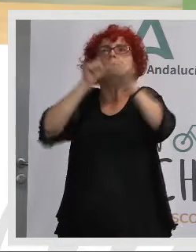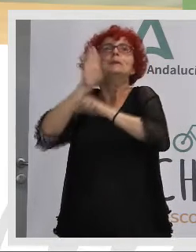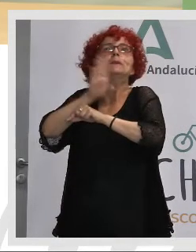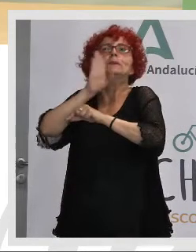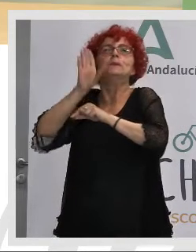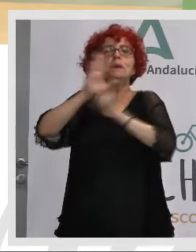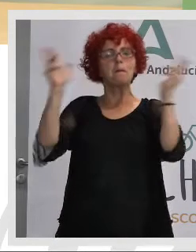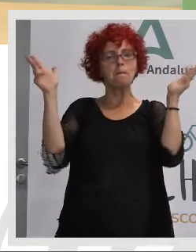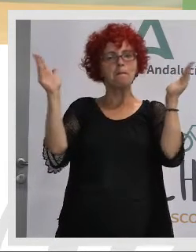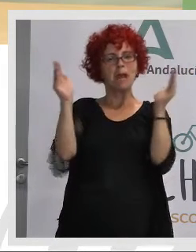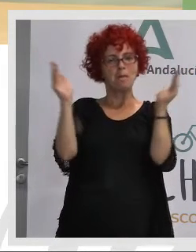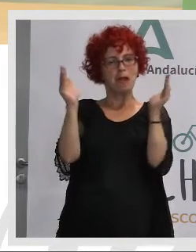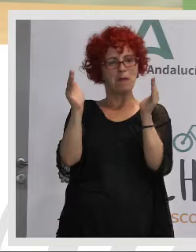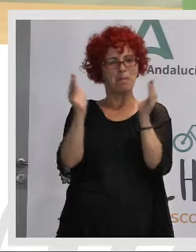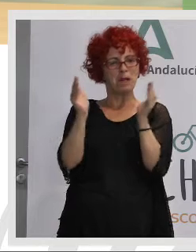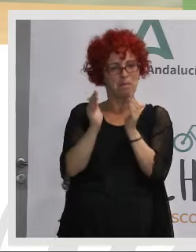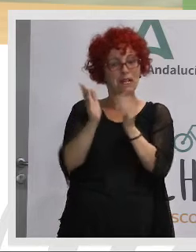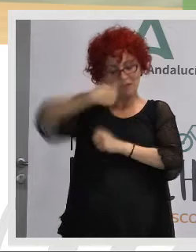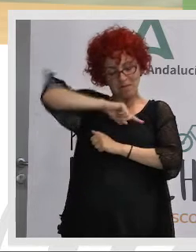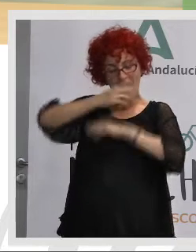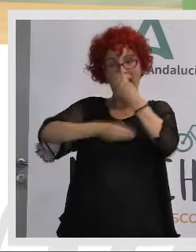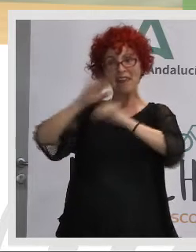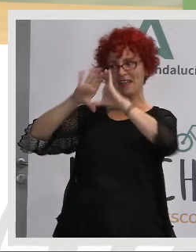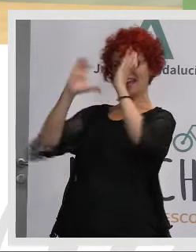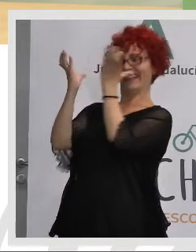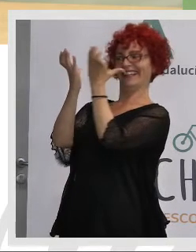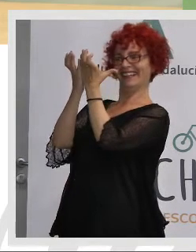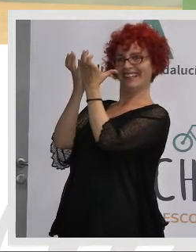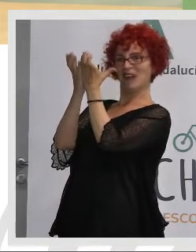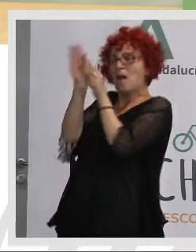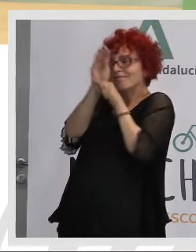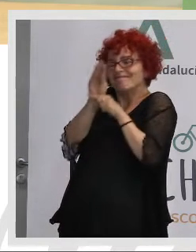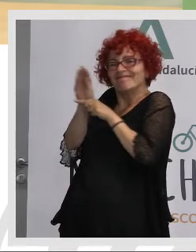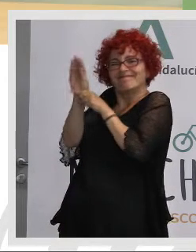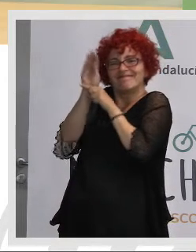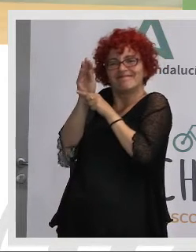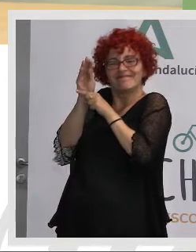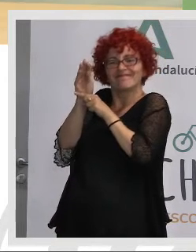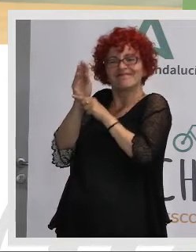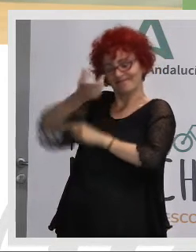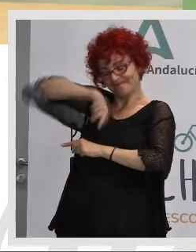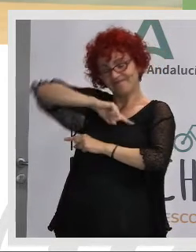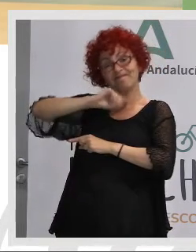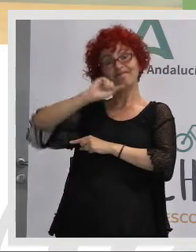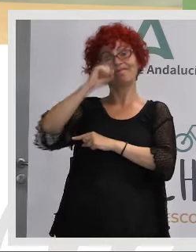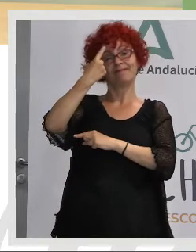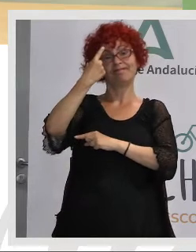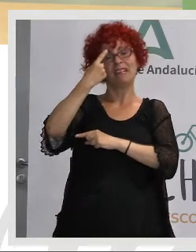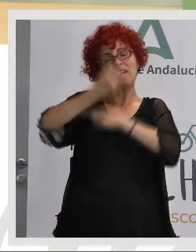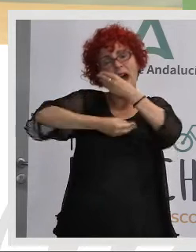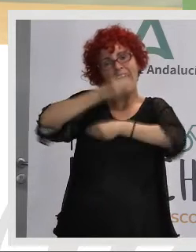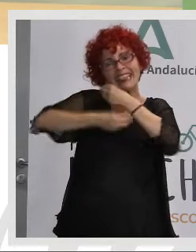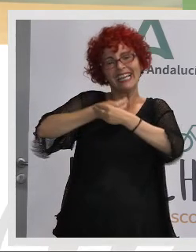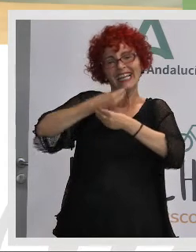cuidamos el planeta, porque así en uno de los proyectos ganadores figura en su título, ¿no? Primero nuestro pueblo, nuestra